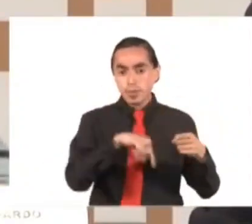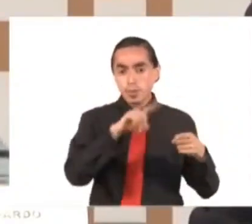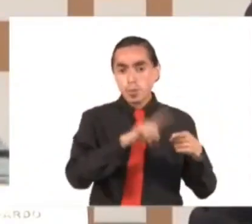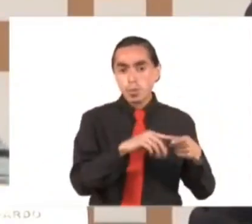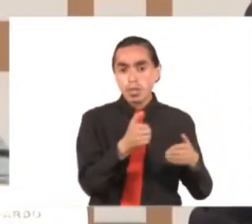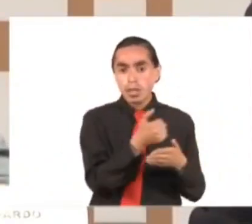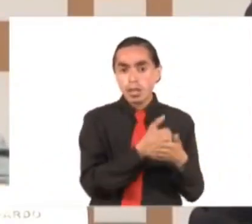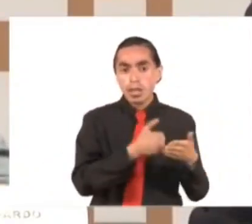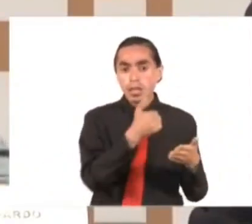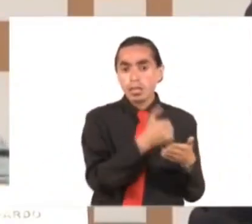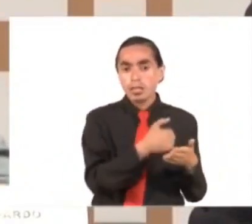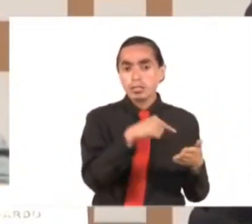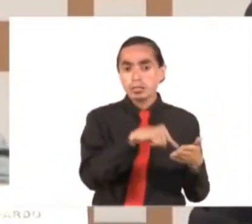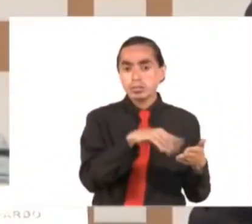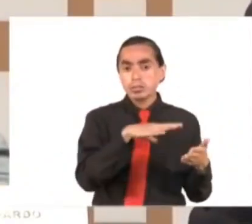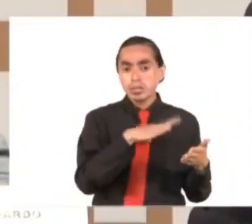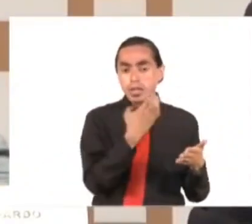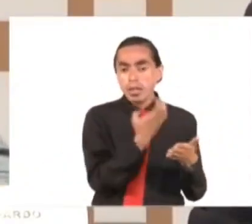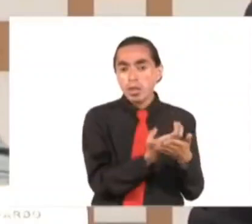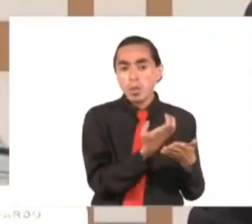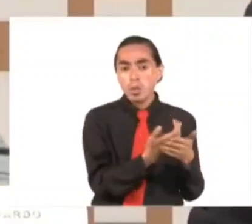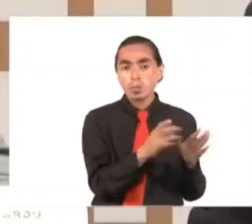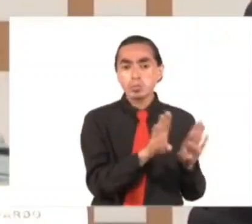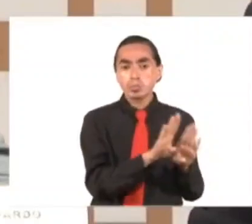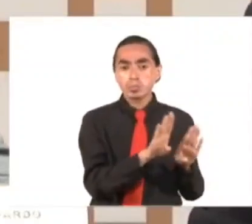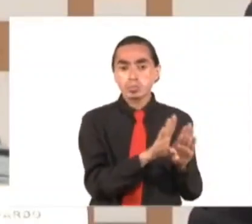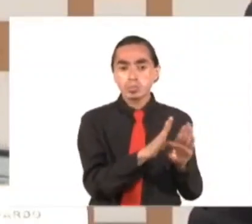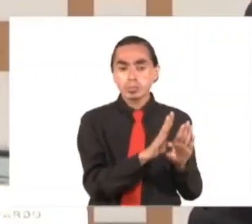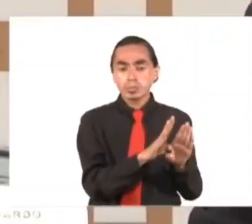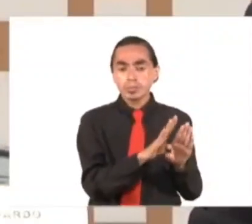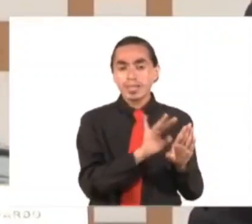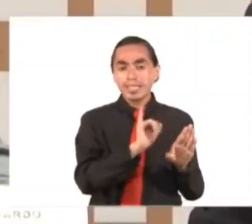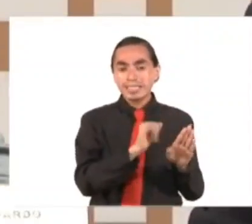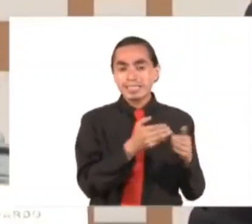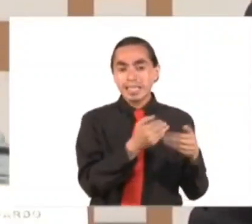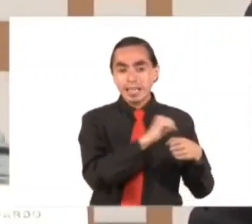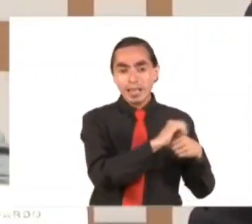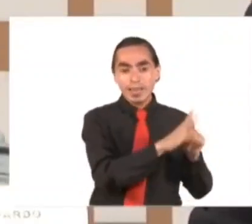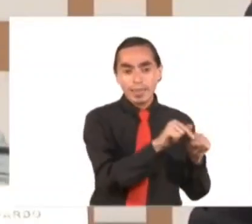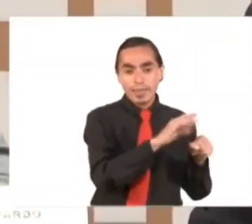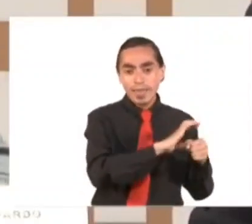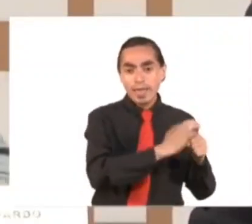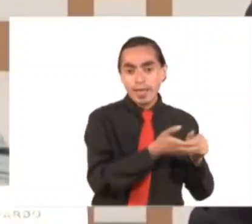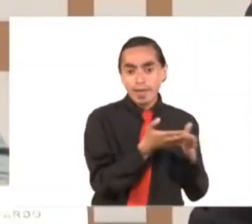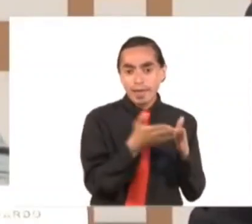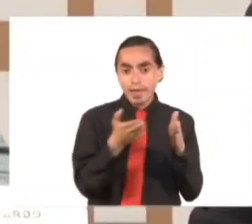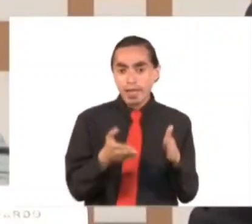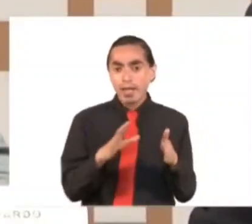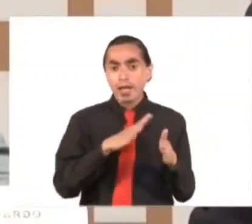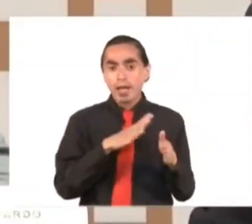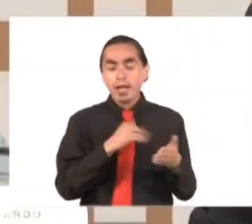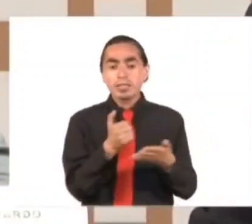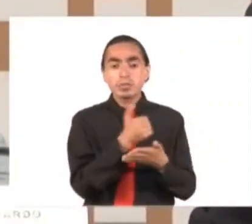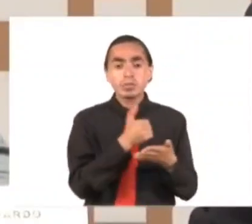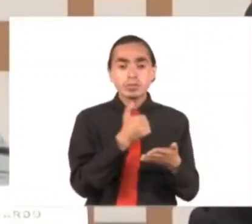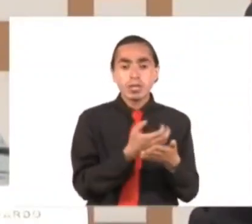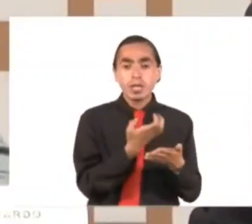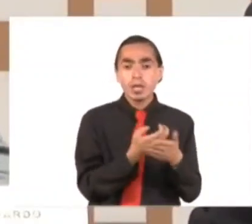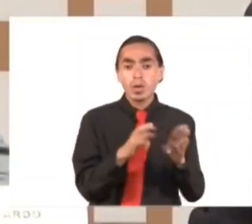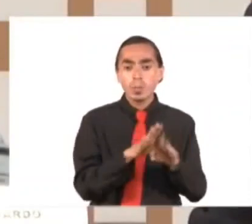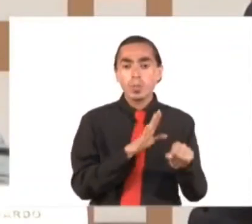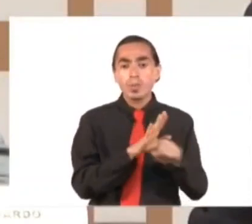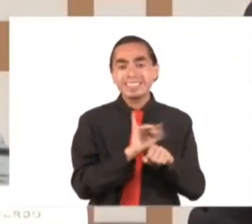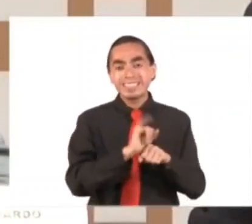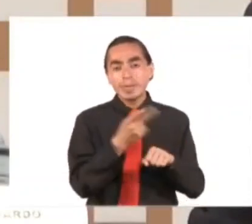la ciudad en términos económicos después de la pandemia y lo difícil que fue, no solamente la